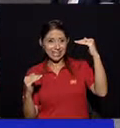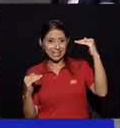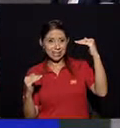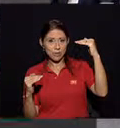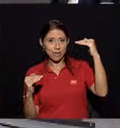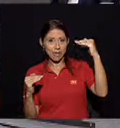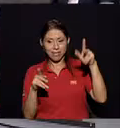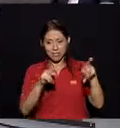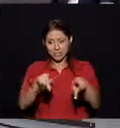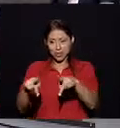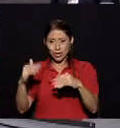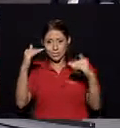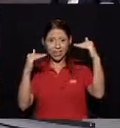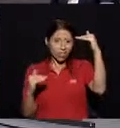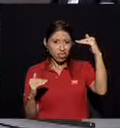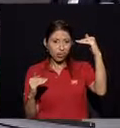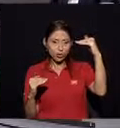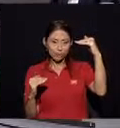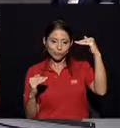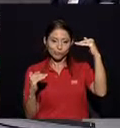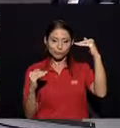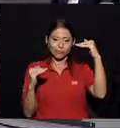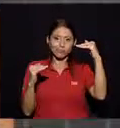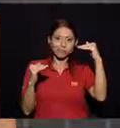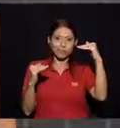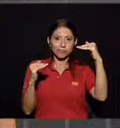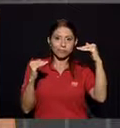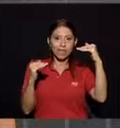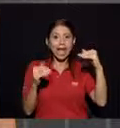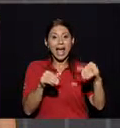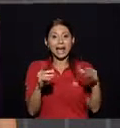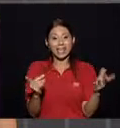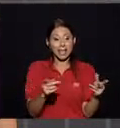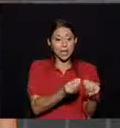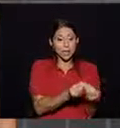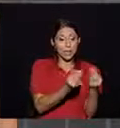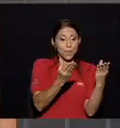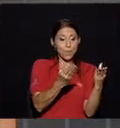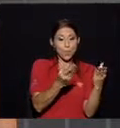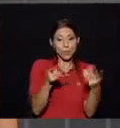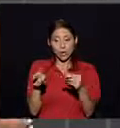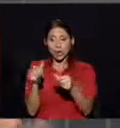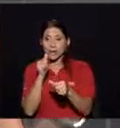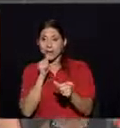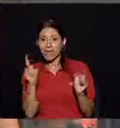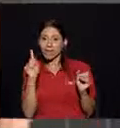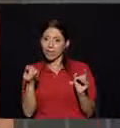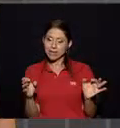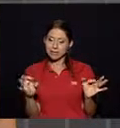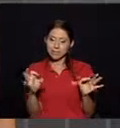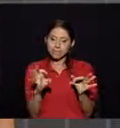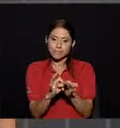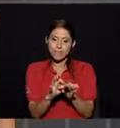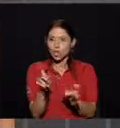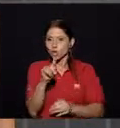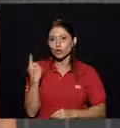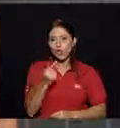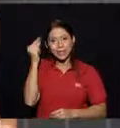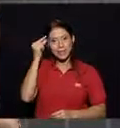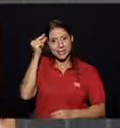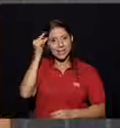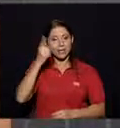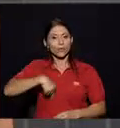tenemos en esta materia, digamos, de desigualdad. Y ahí las alianzas público-privadas son importantes. O sea, no es una tarea que le compete solo al Estado, ¿verdad?